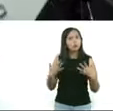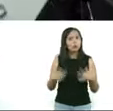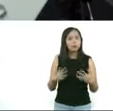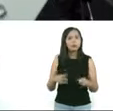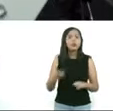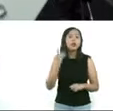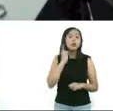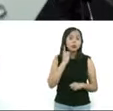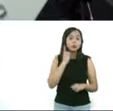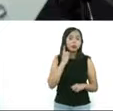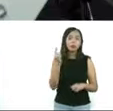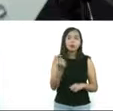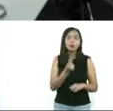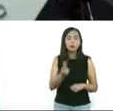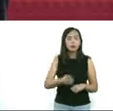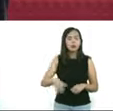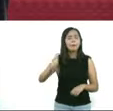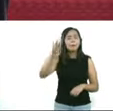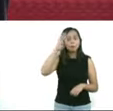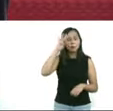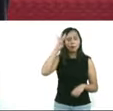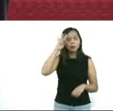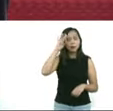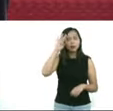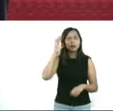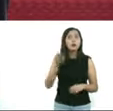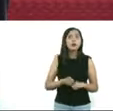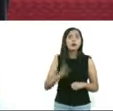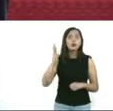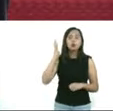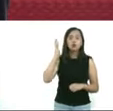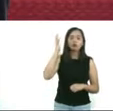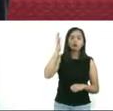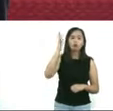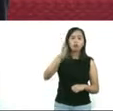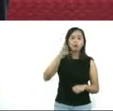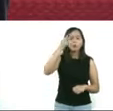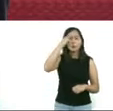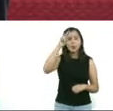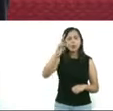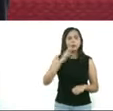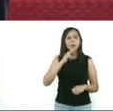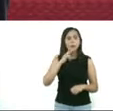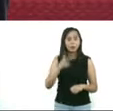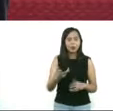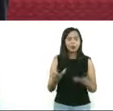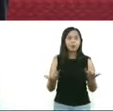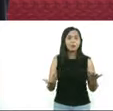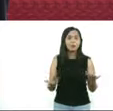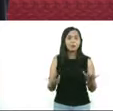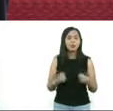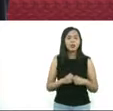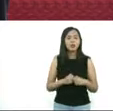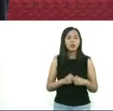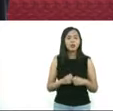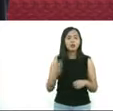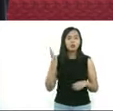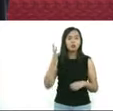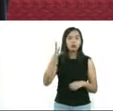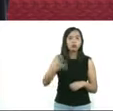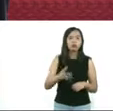de considerar lo que significa el futuro del país, el futuro de la patria, la soberanía y el futuro del